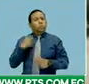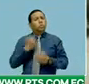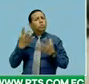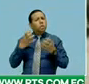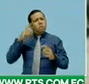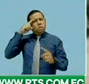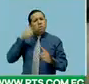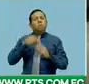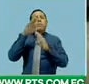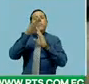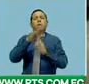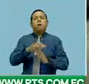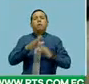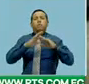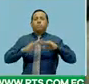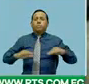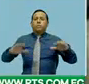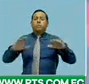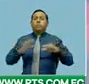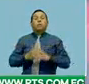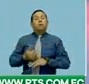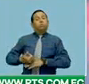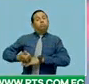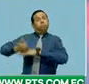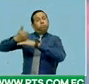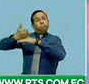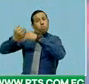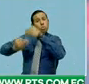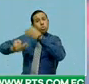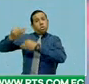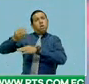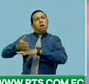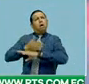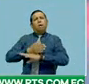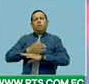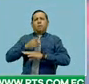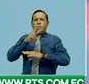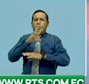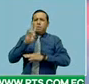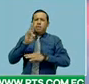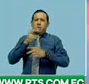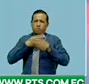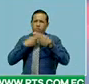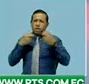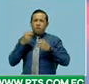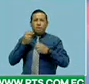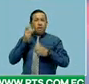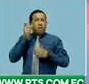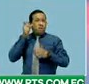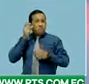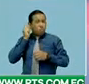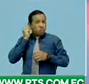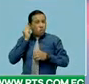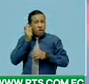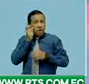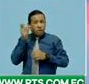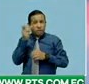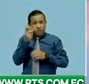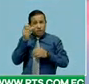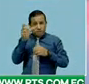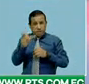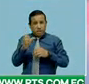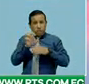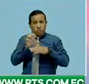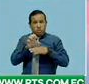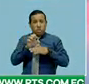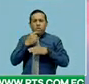respuesta de la Corte Nacional de Justicia no tardó en llegar. Fue el 27 de noviembre que Diana Salazar, fiscal general del Estado, le consultó que al